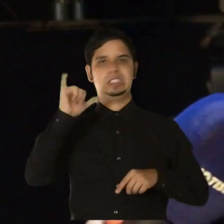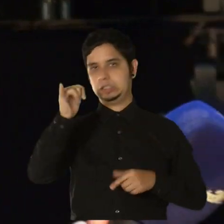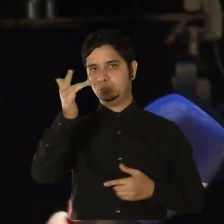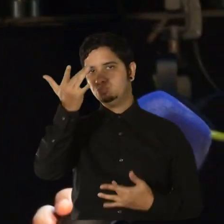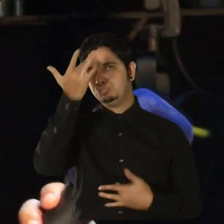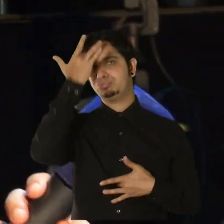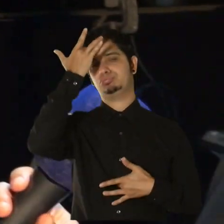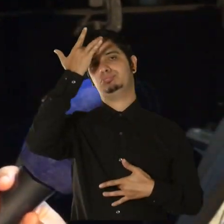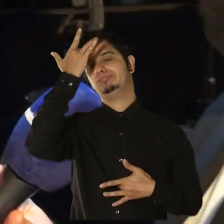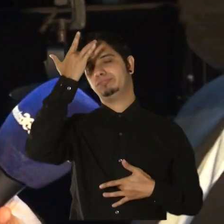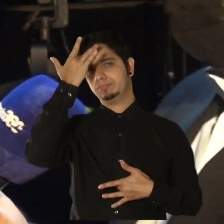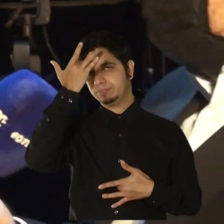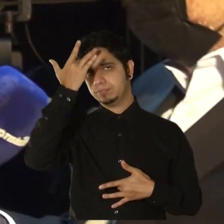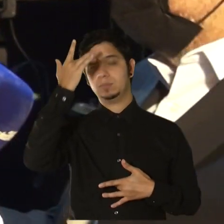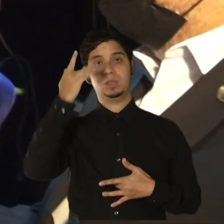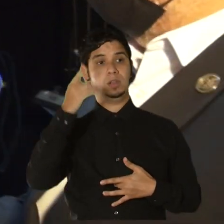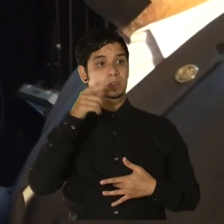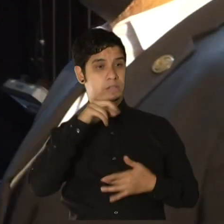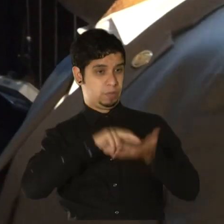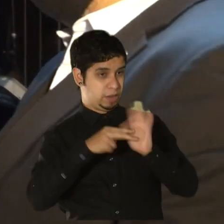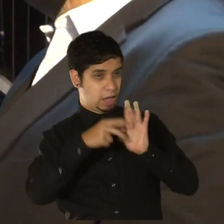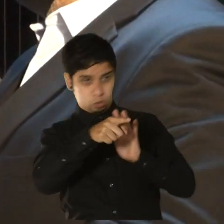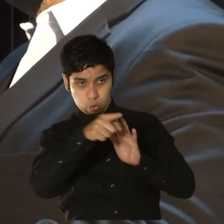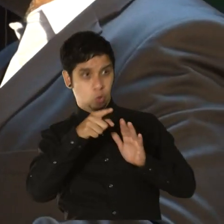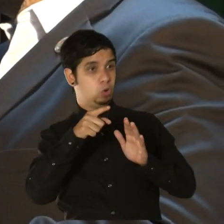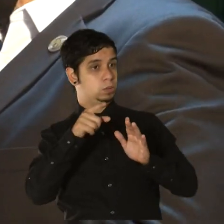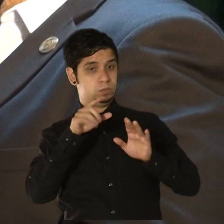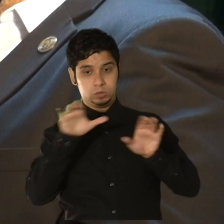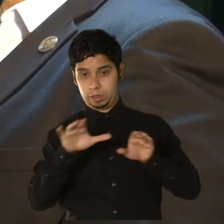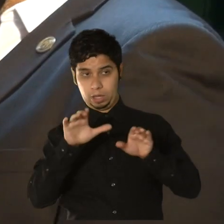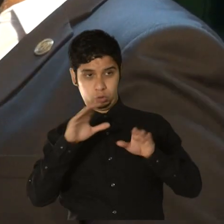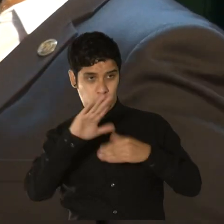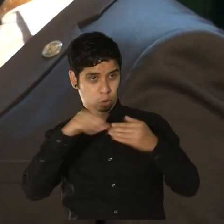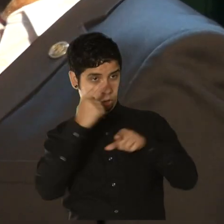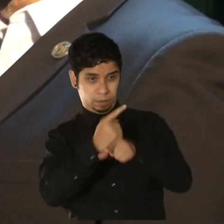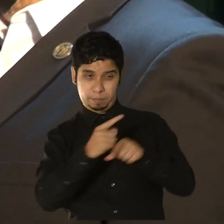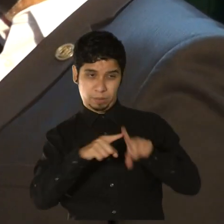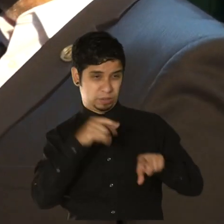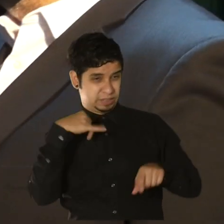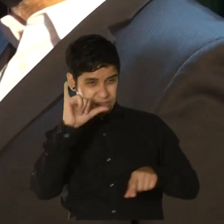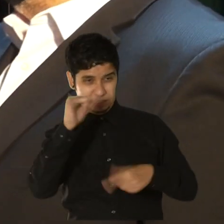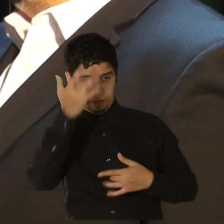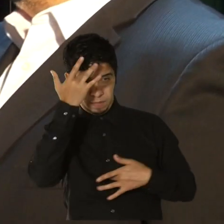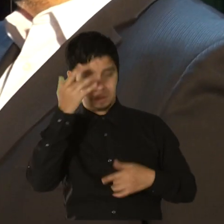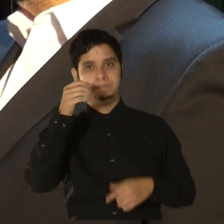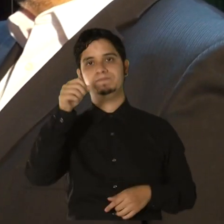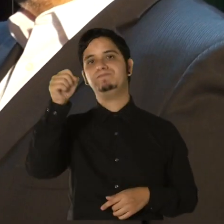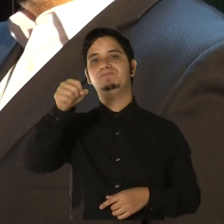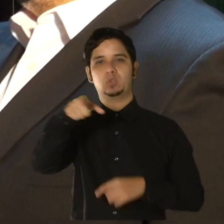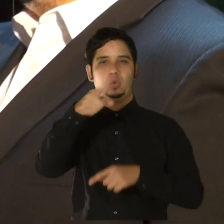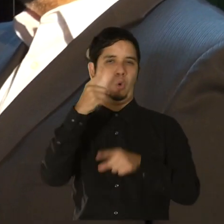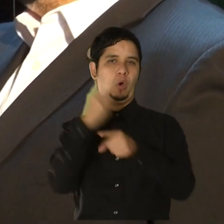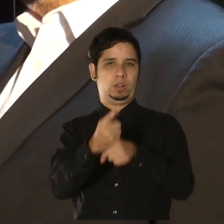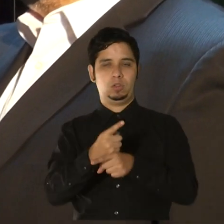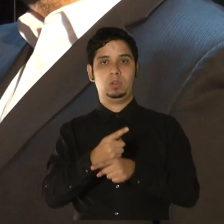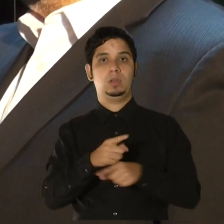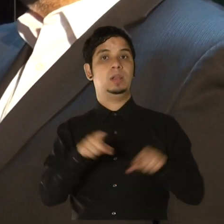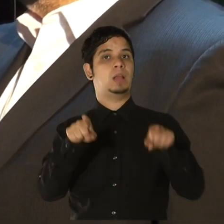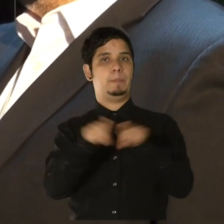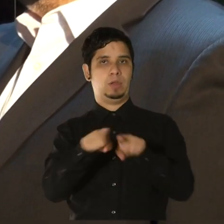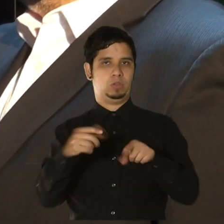se requiere la atención de otros pacientes, en efecto, entonces pues te viste contagiado. Correcto. Yo tenía también un